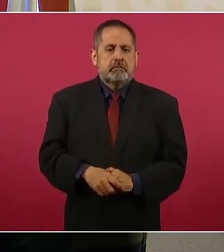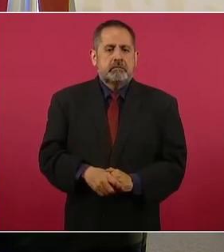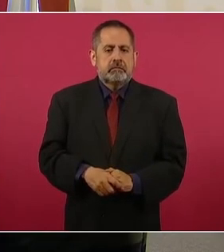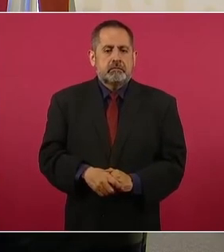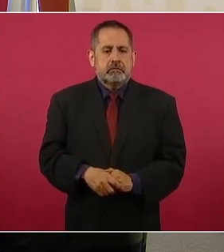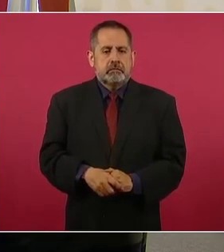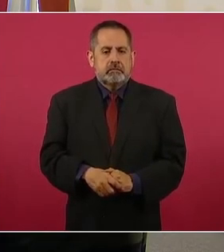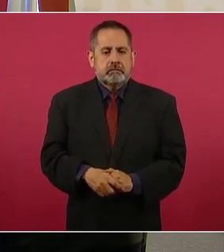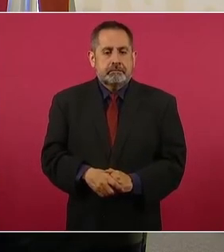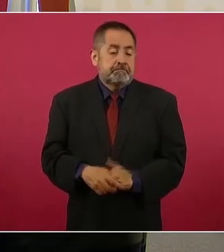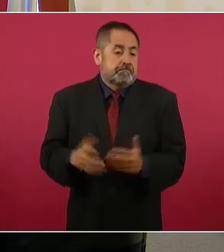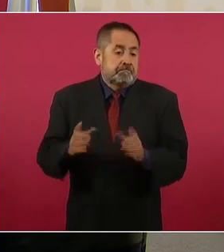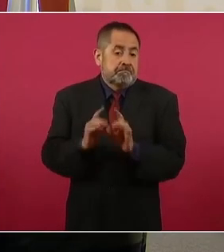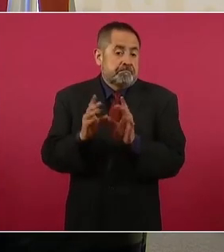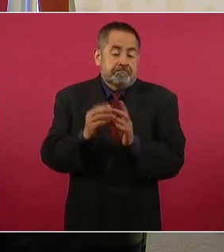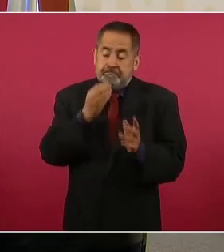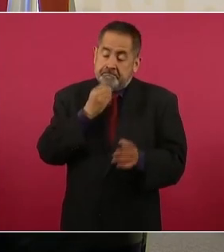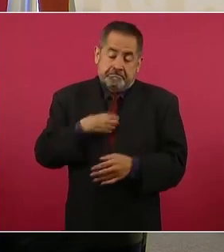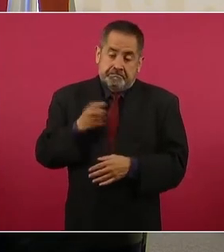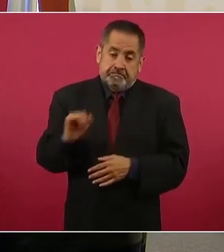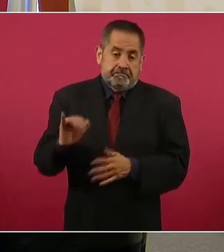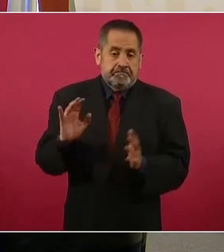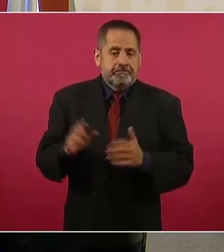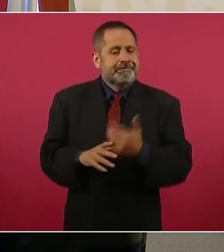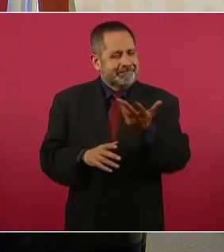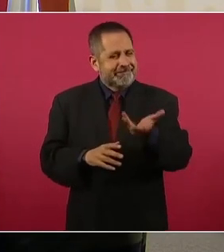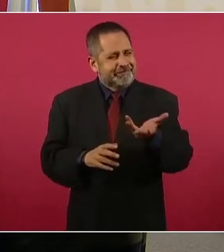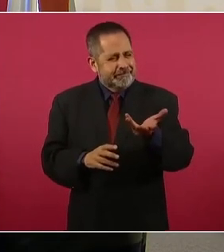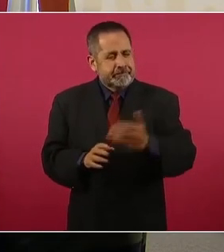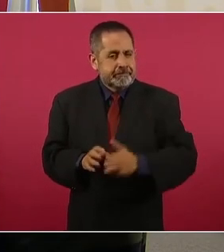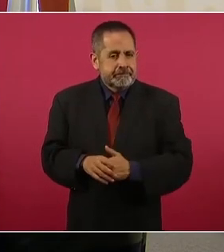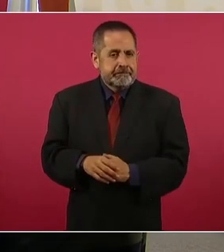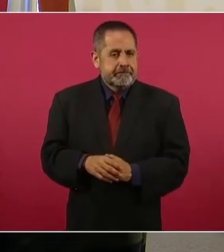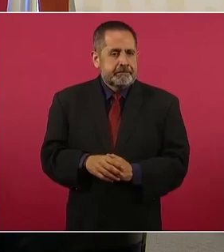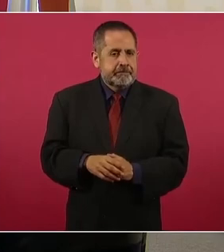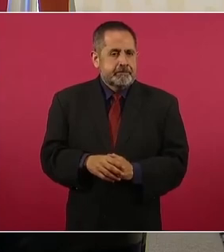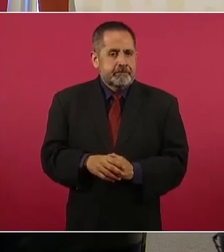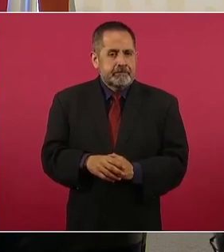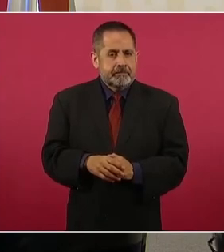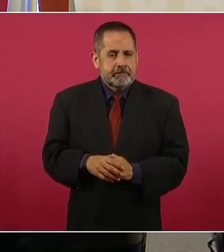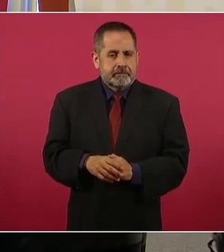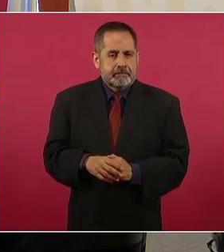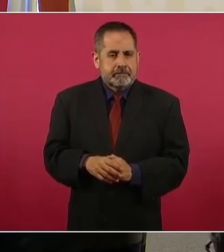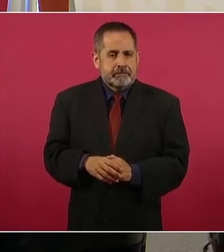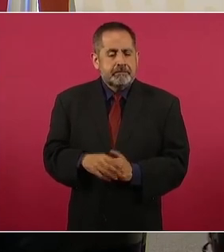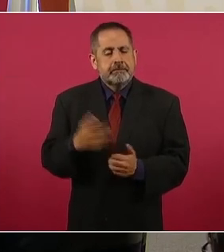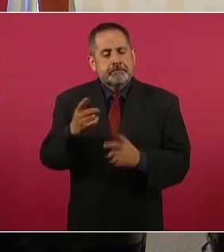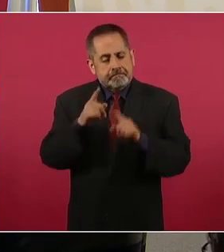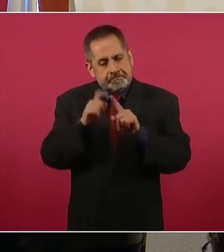Y él dice que ni qué, ¿no? O sea, es una crítica